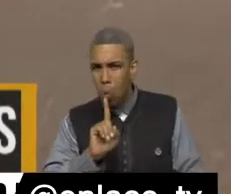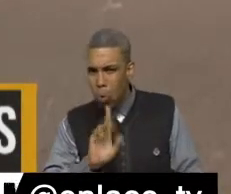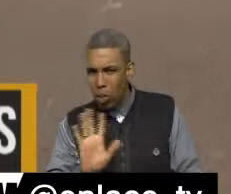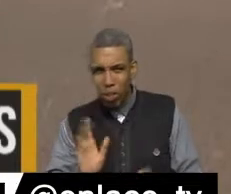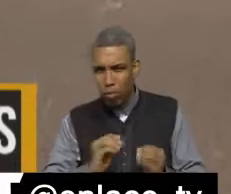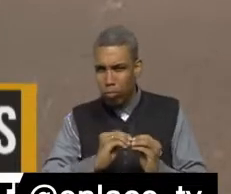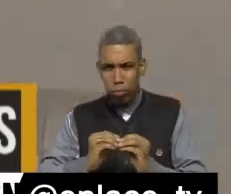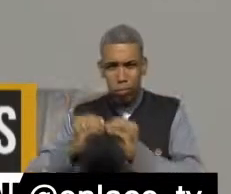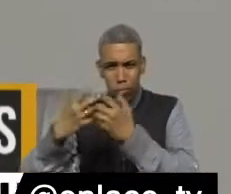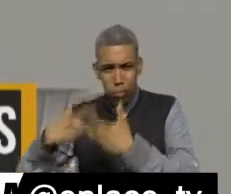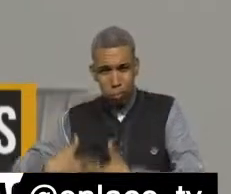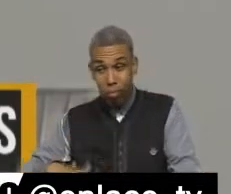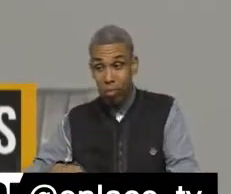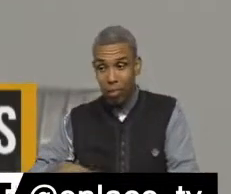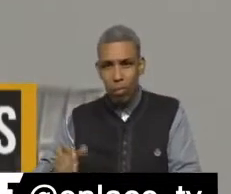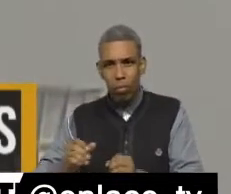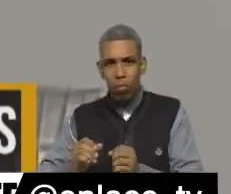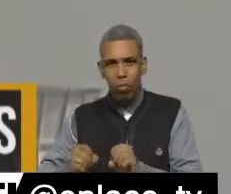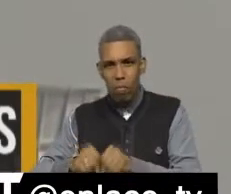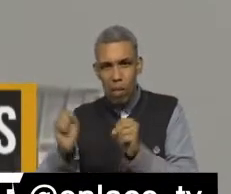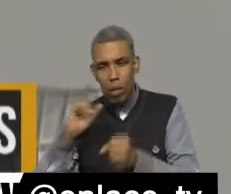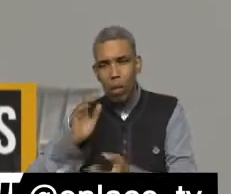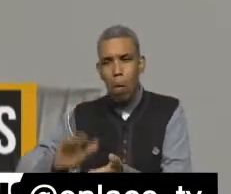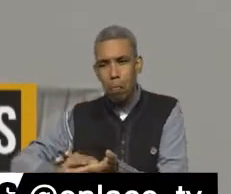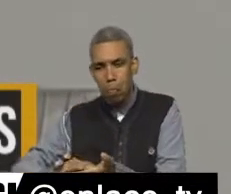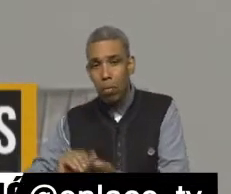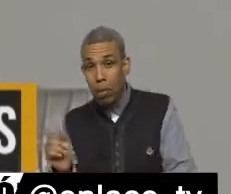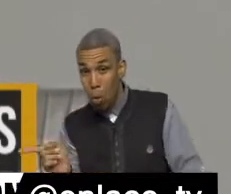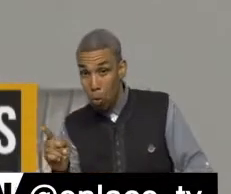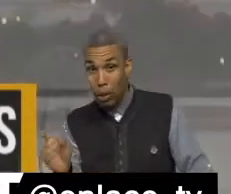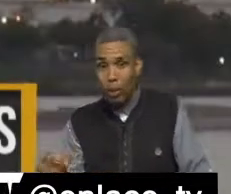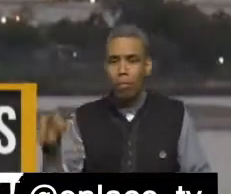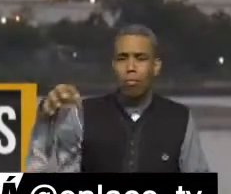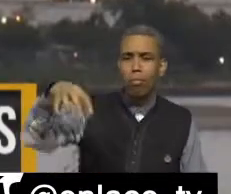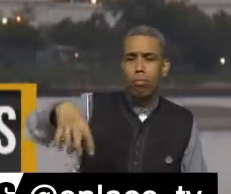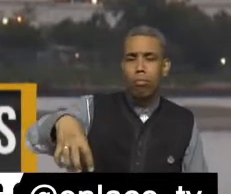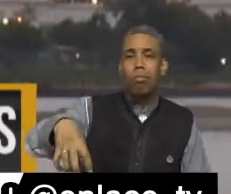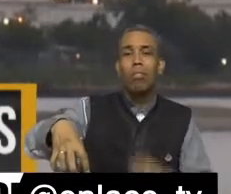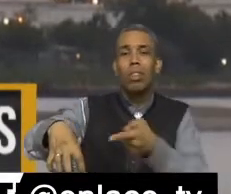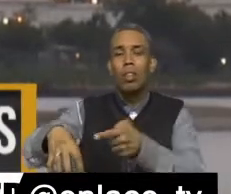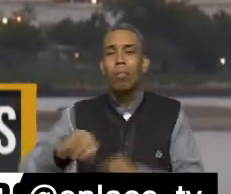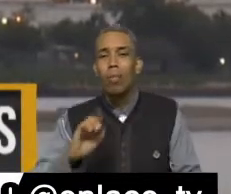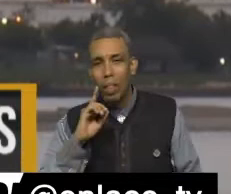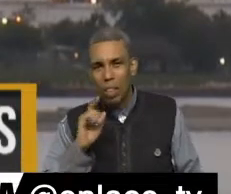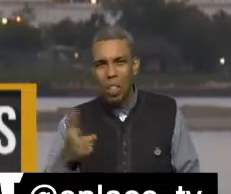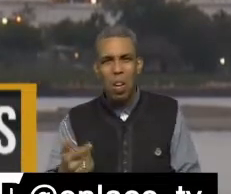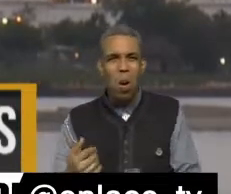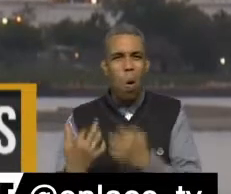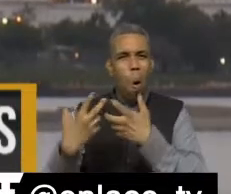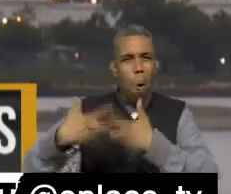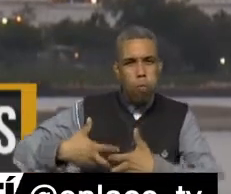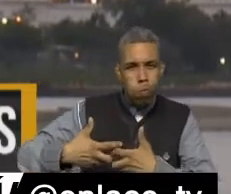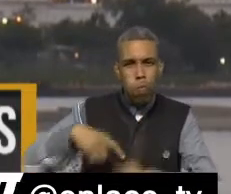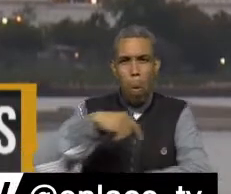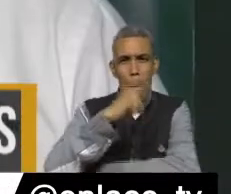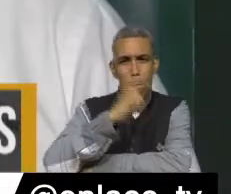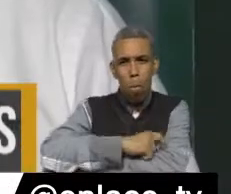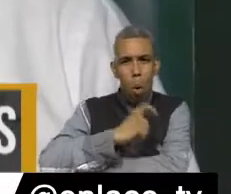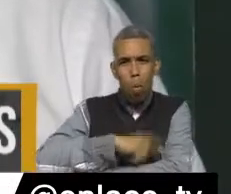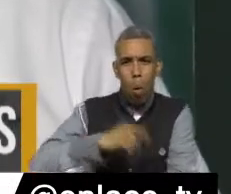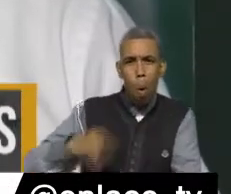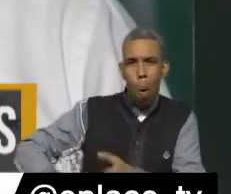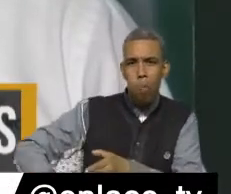ameritan esa intervención. Hicimos la reparación de la unidad de una de nuestras unidades de crudo. Seguimos avanzando en ese